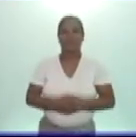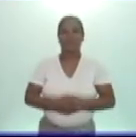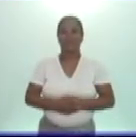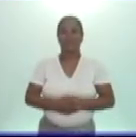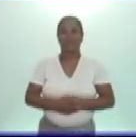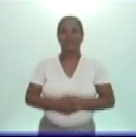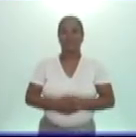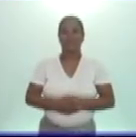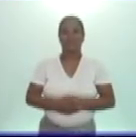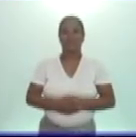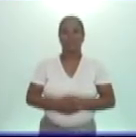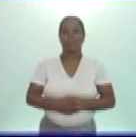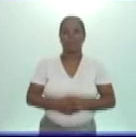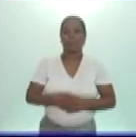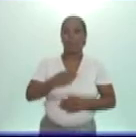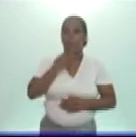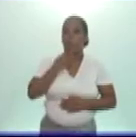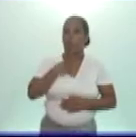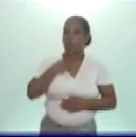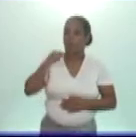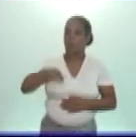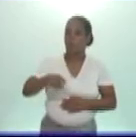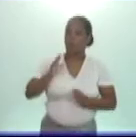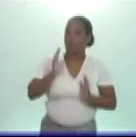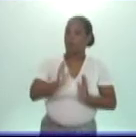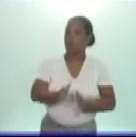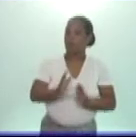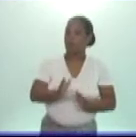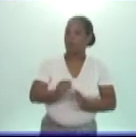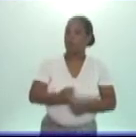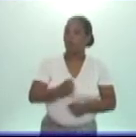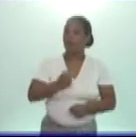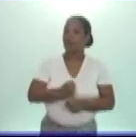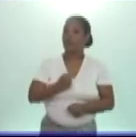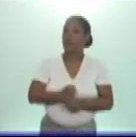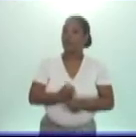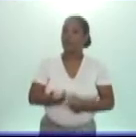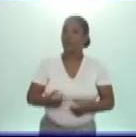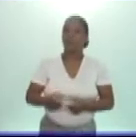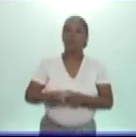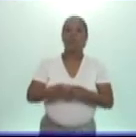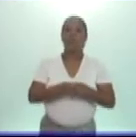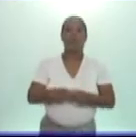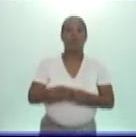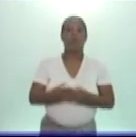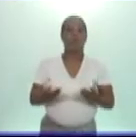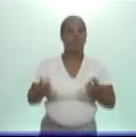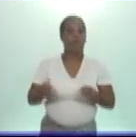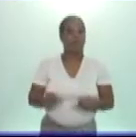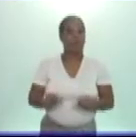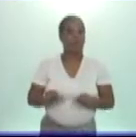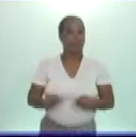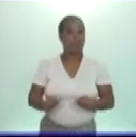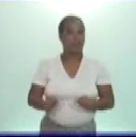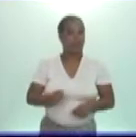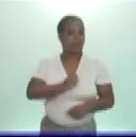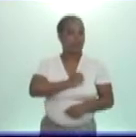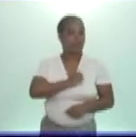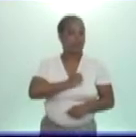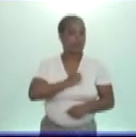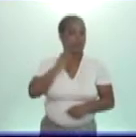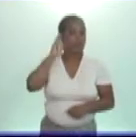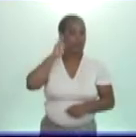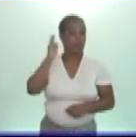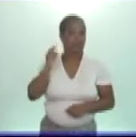Entonces, como hoy vamos a continuar trabajando con las unidades de masa, yo les quiero volver a recordar los 4, vamos a